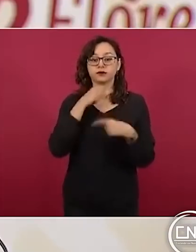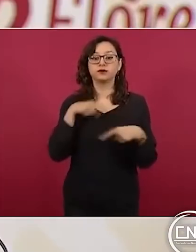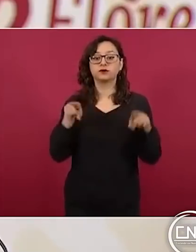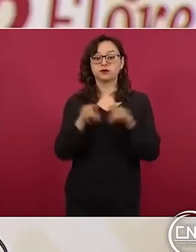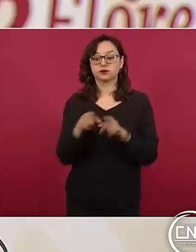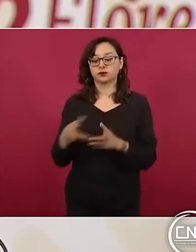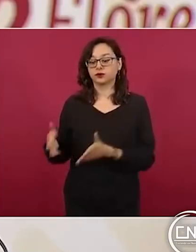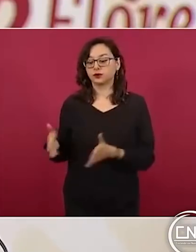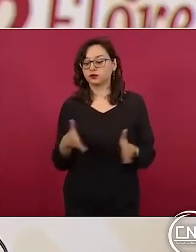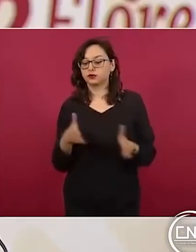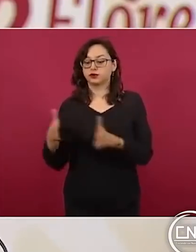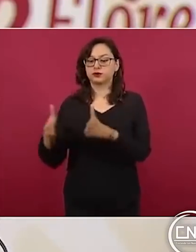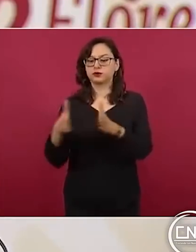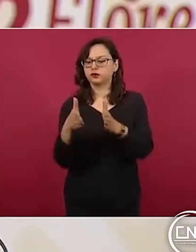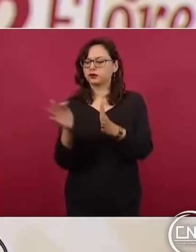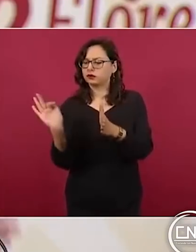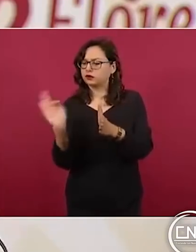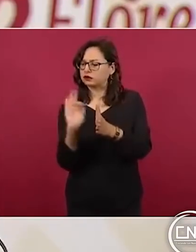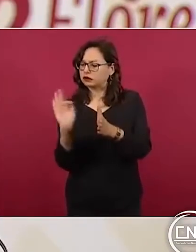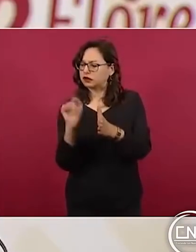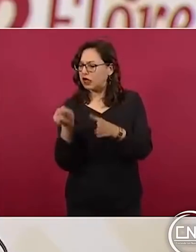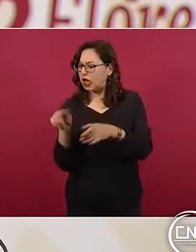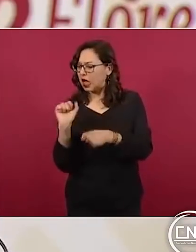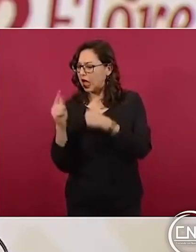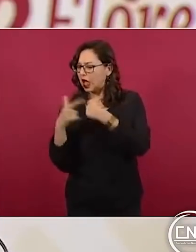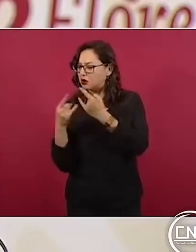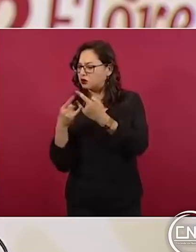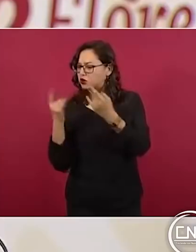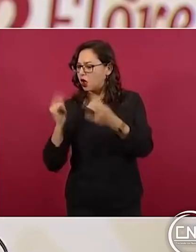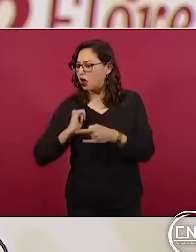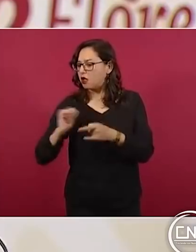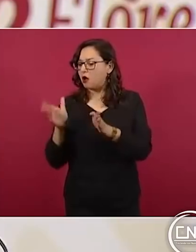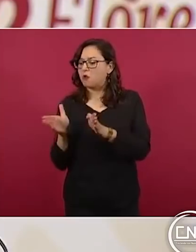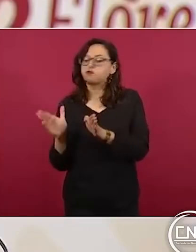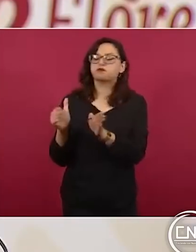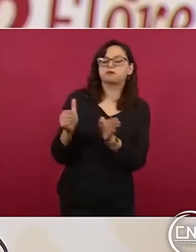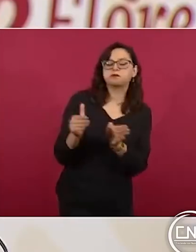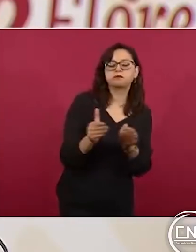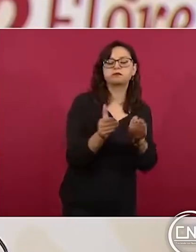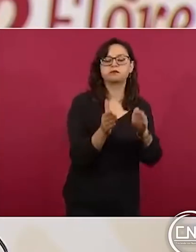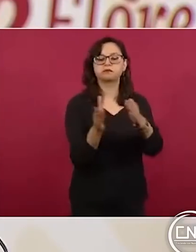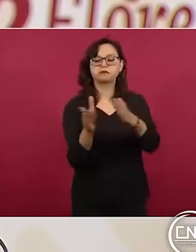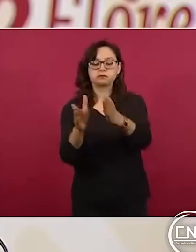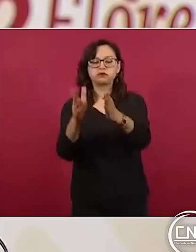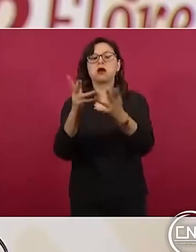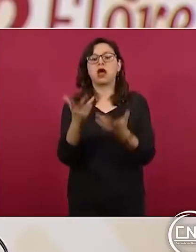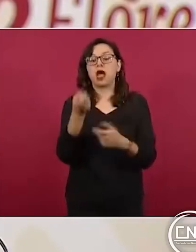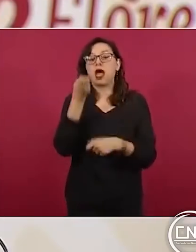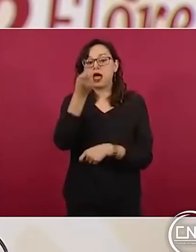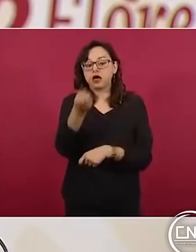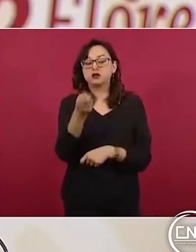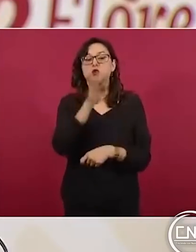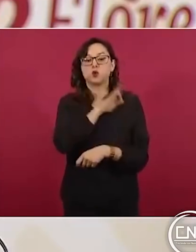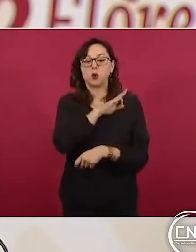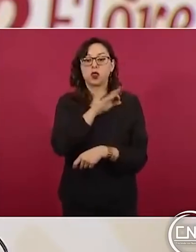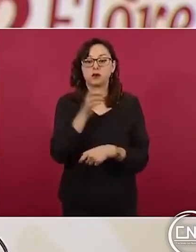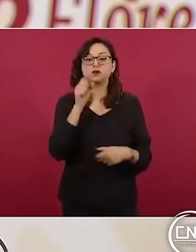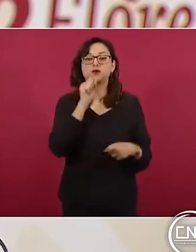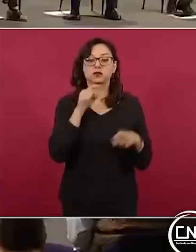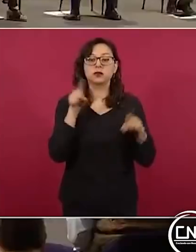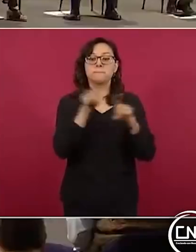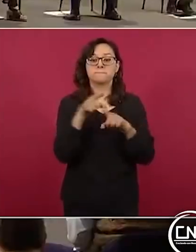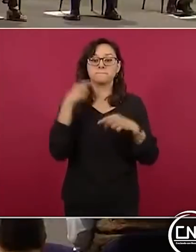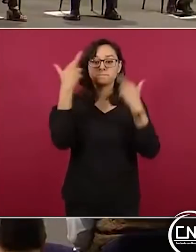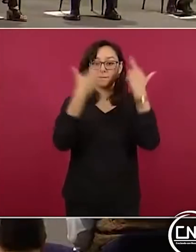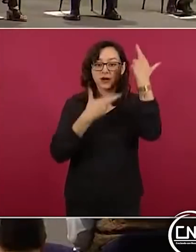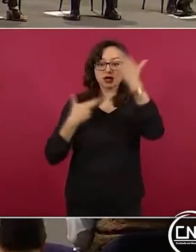para evitar impactar zonas donde se concentran monumentos prehispánicos. Y estamos haciendo la prospección superficial para evaluar las